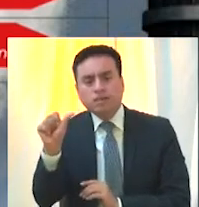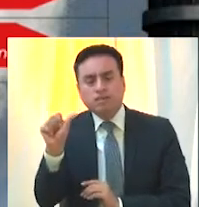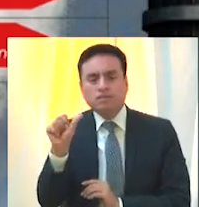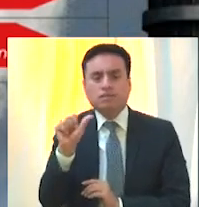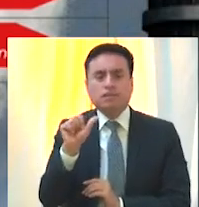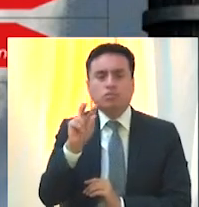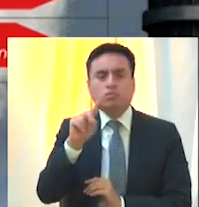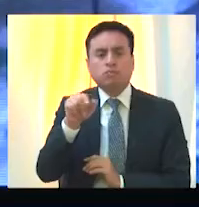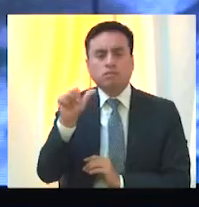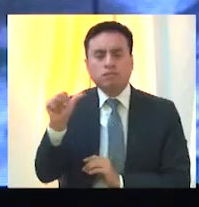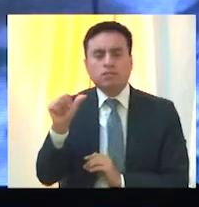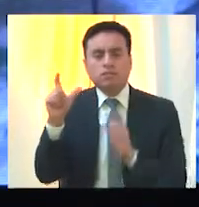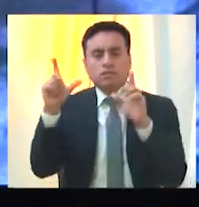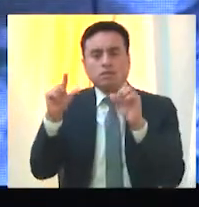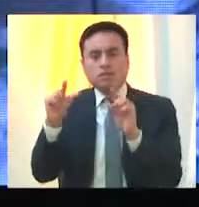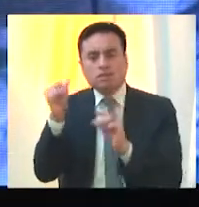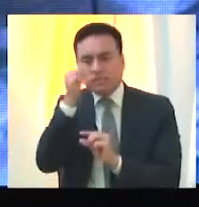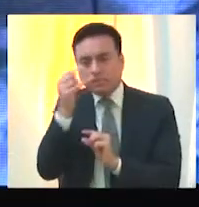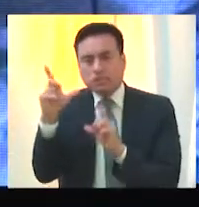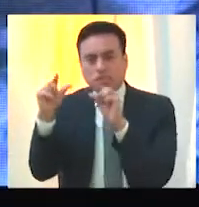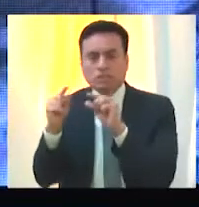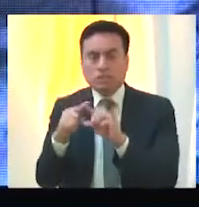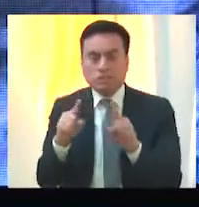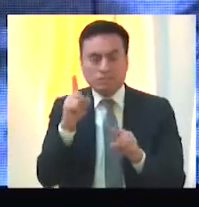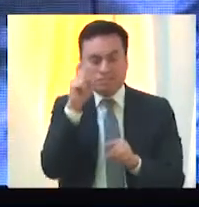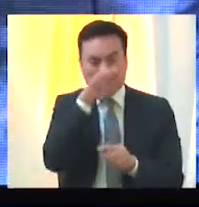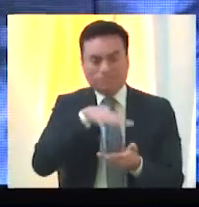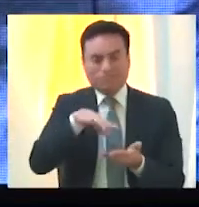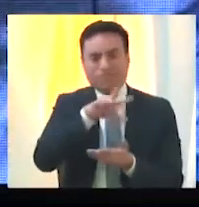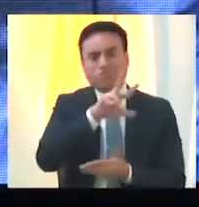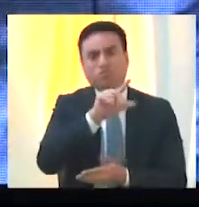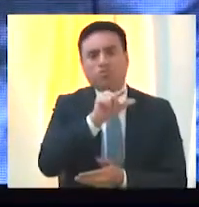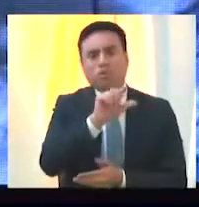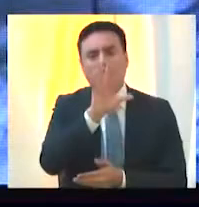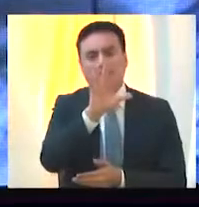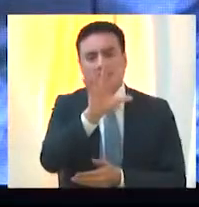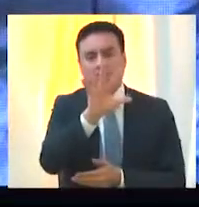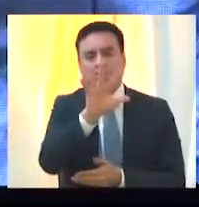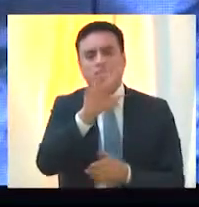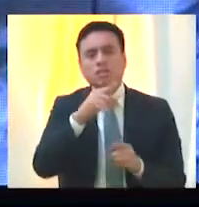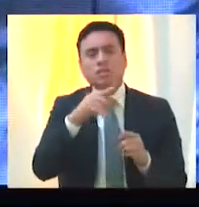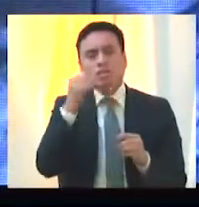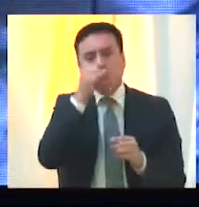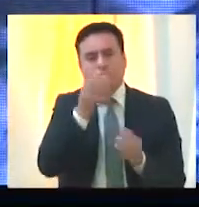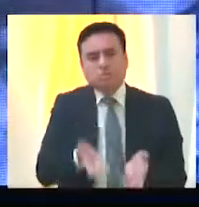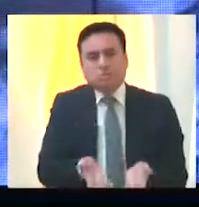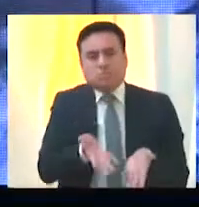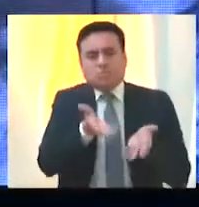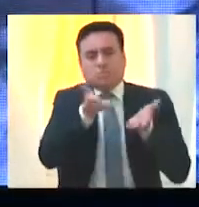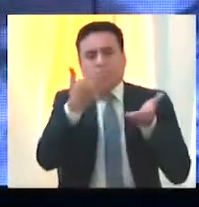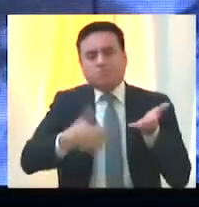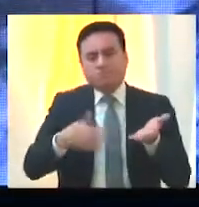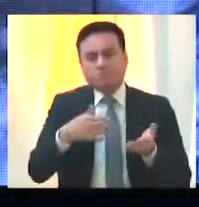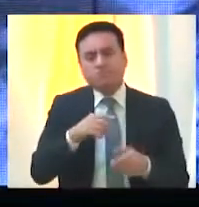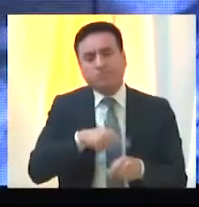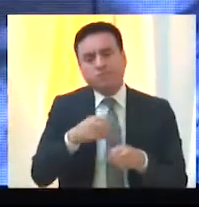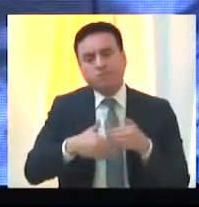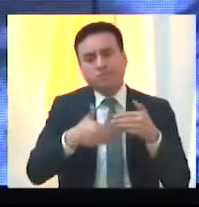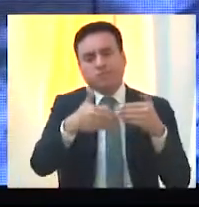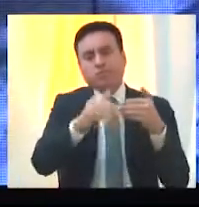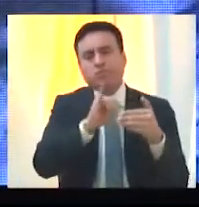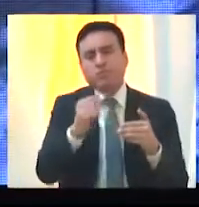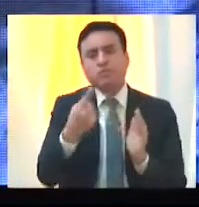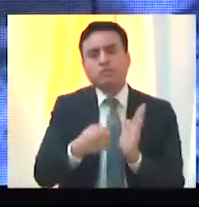rápida reducción de las emisiones, a un escenario muy complicado como el 8,5, en el cual las emisiones aumentan de manera muy sostenida en el tiempo y llegamos